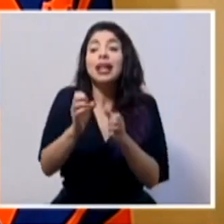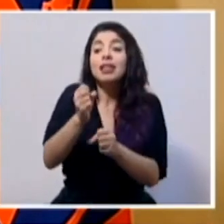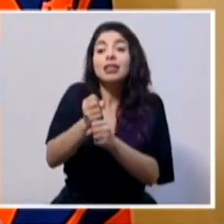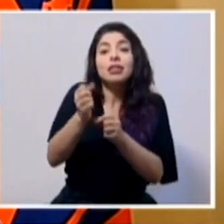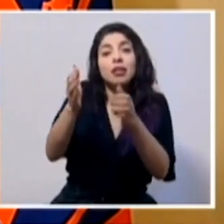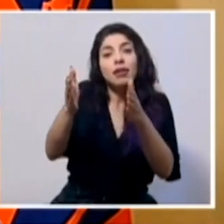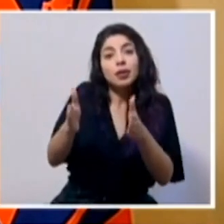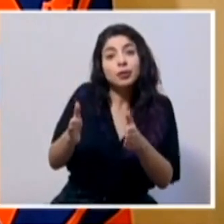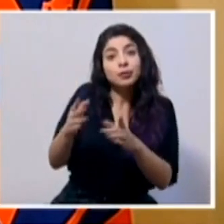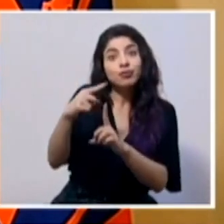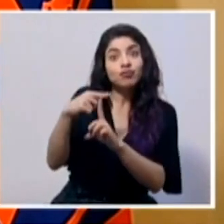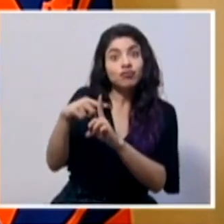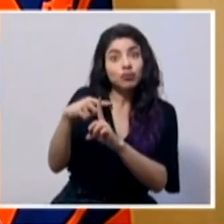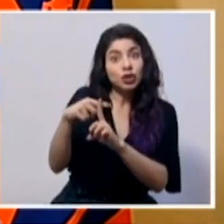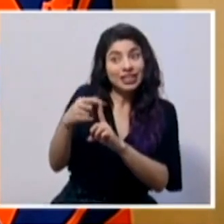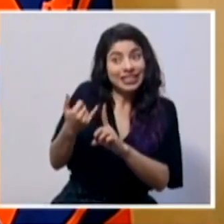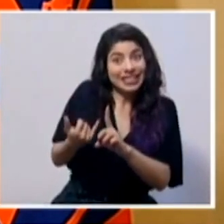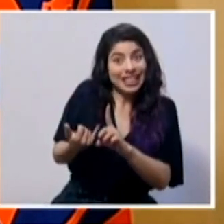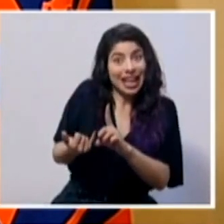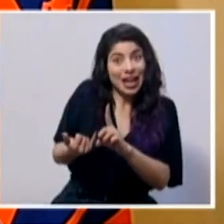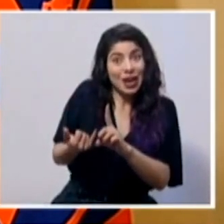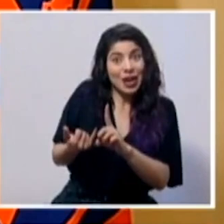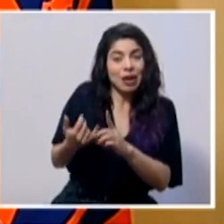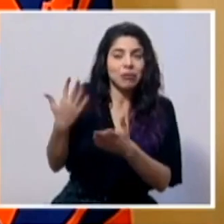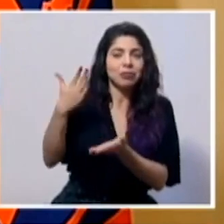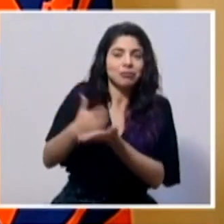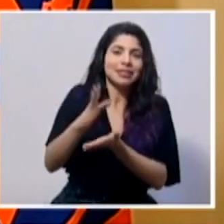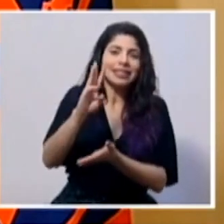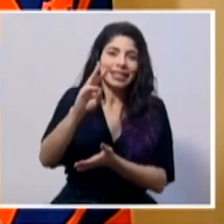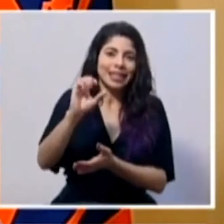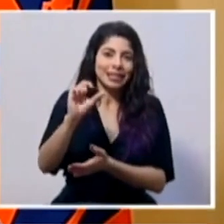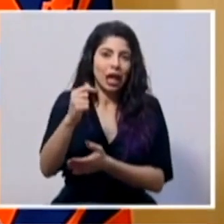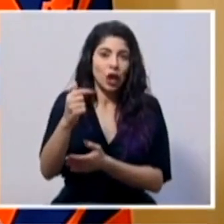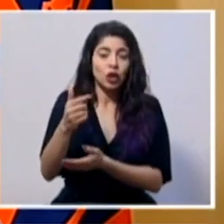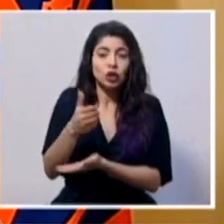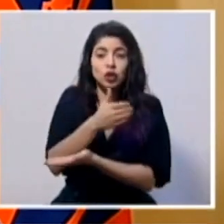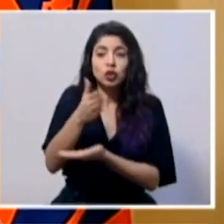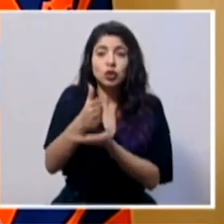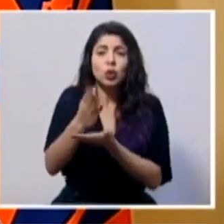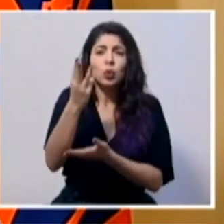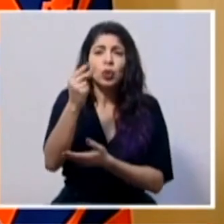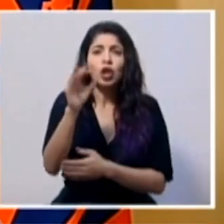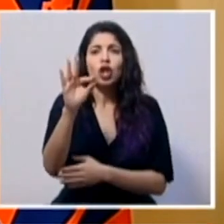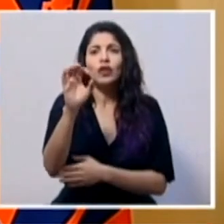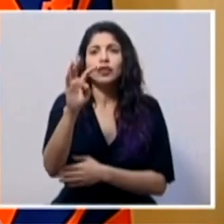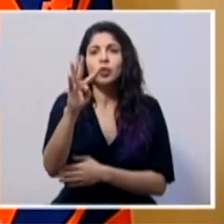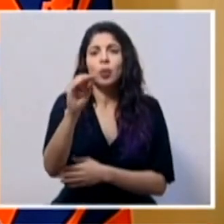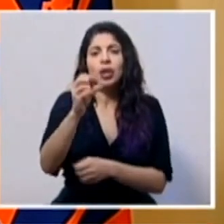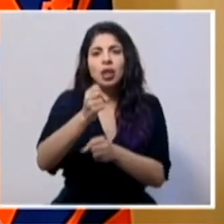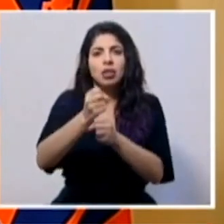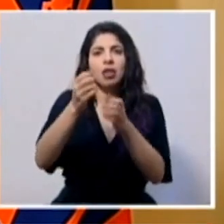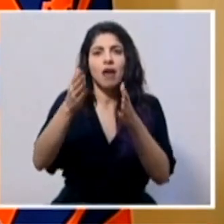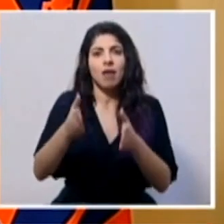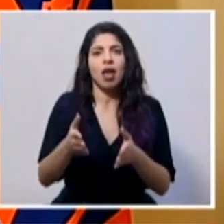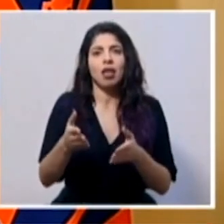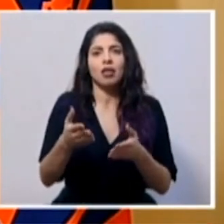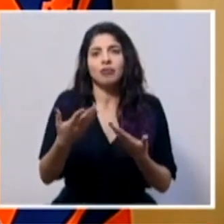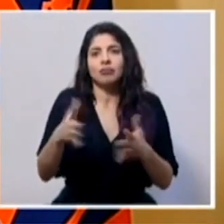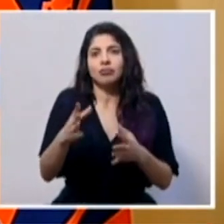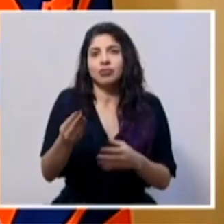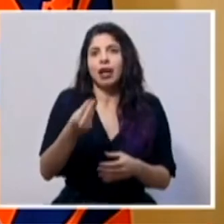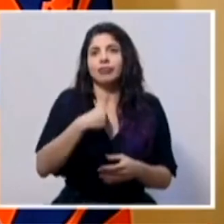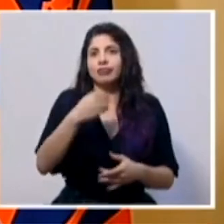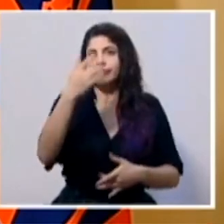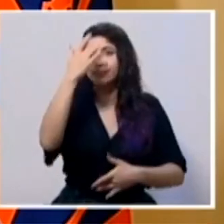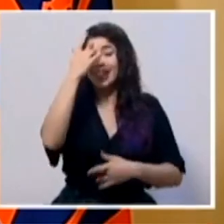funcionarios positivos en estos momentos, bueno, el 6 de agosto, el corte es de 940 funcionarios con COVID-19,